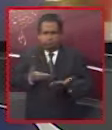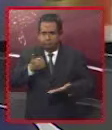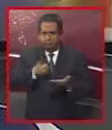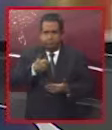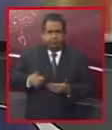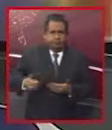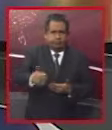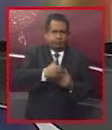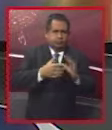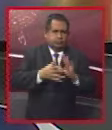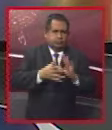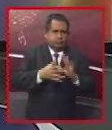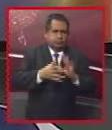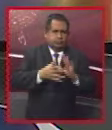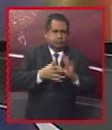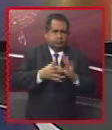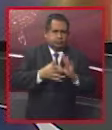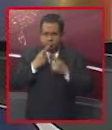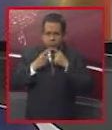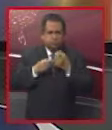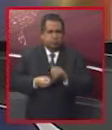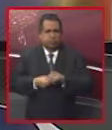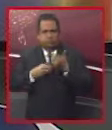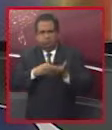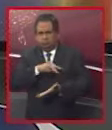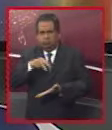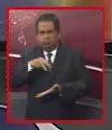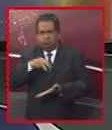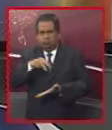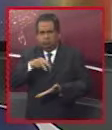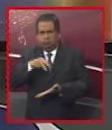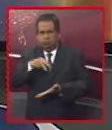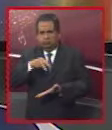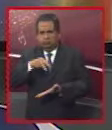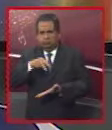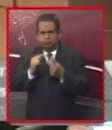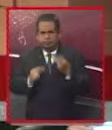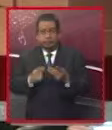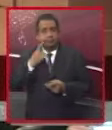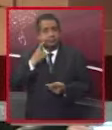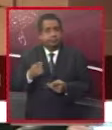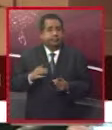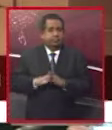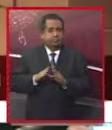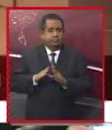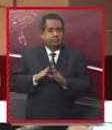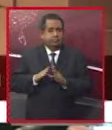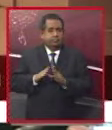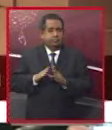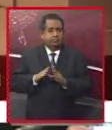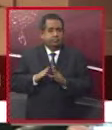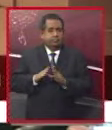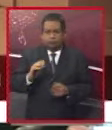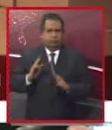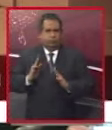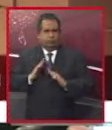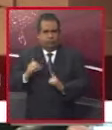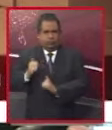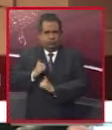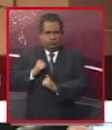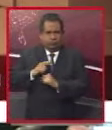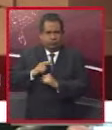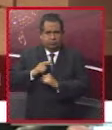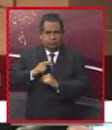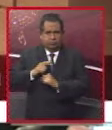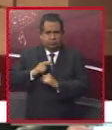favor y en contra en lo general. Los legisladores y legisladoras expusieron ahí sus posiciones que en este código propuesto por las